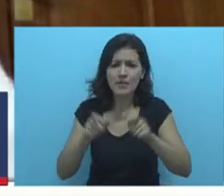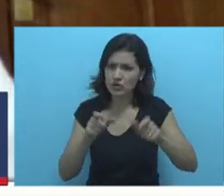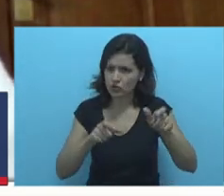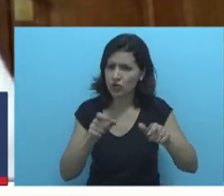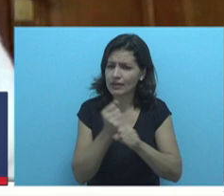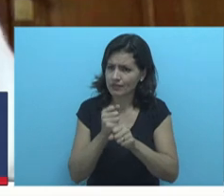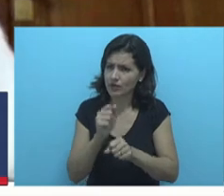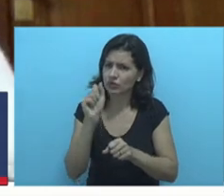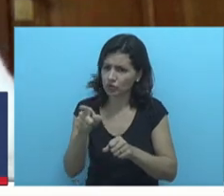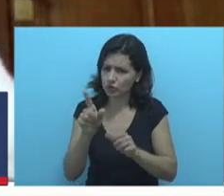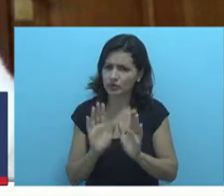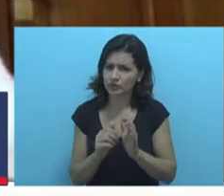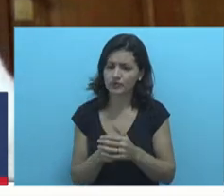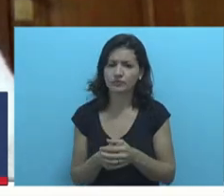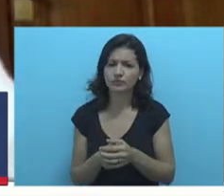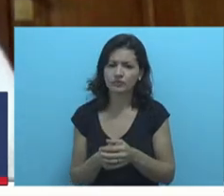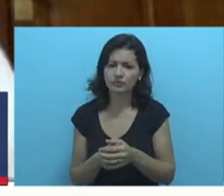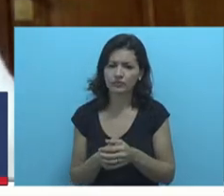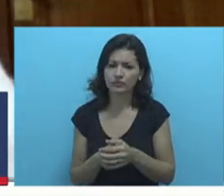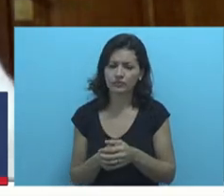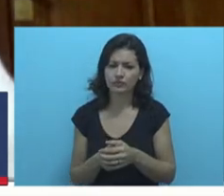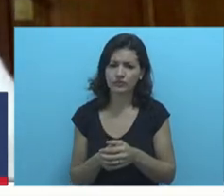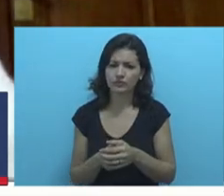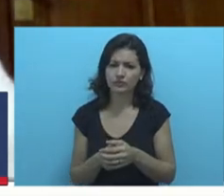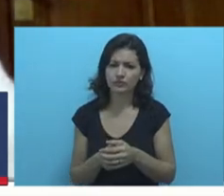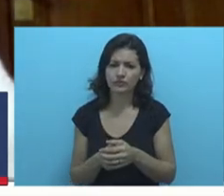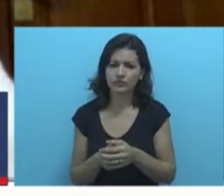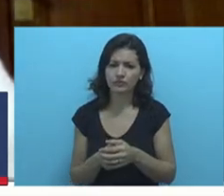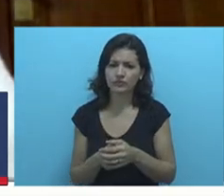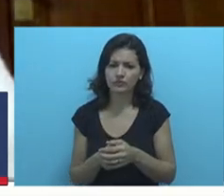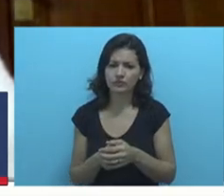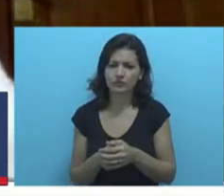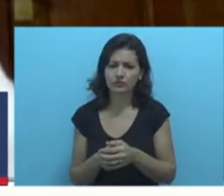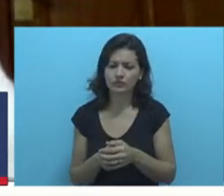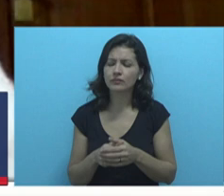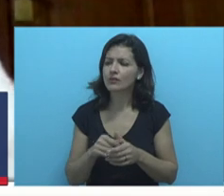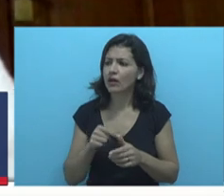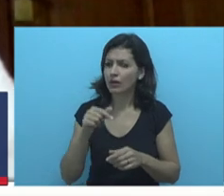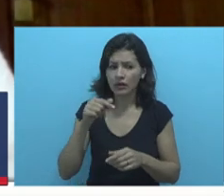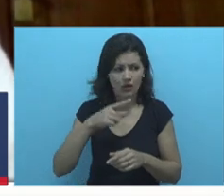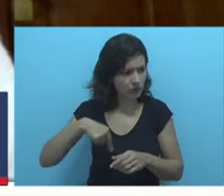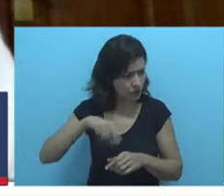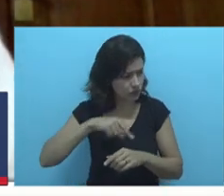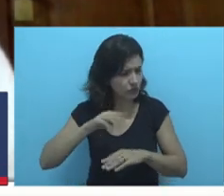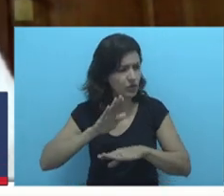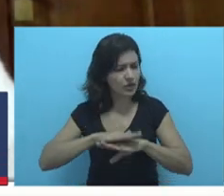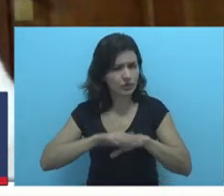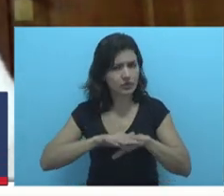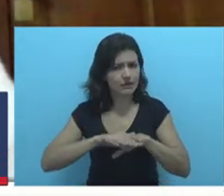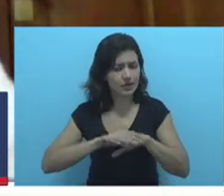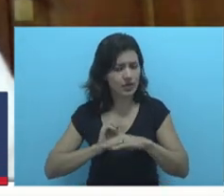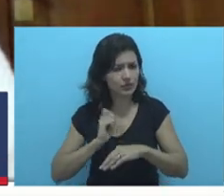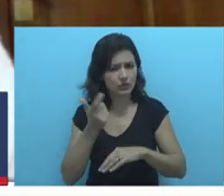Miguel vivió sin privilegios y murió sin privilegios. Y nosotros tenemos hoy la responsabilidad de vivir sin